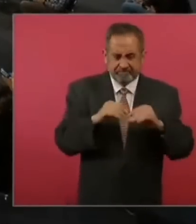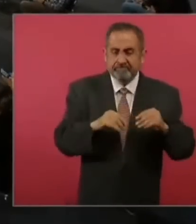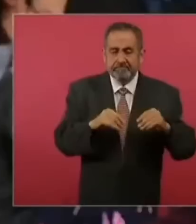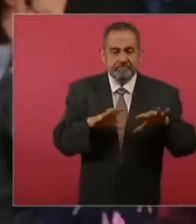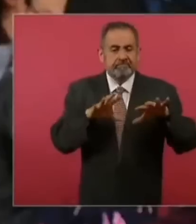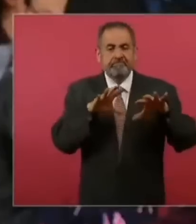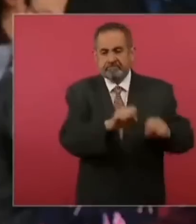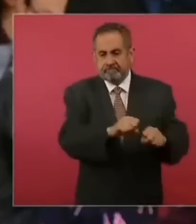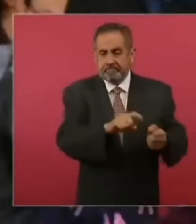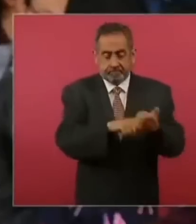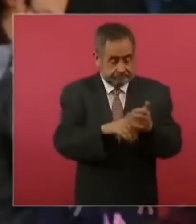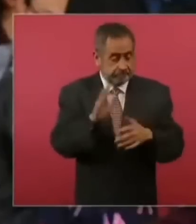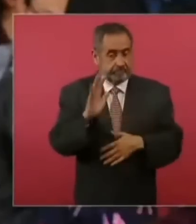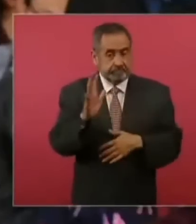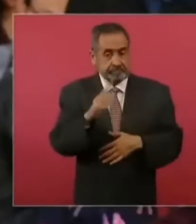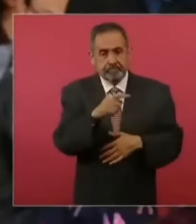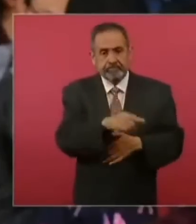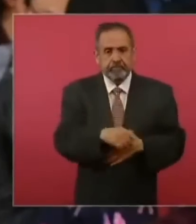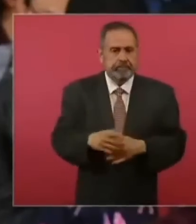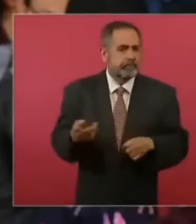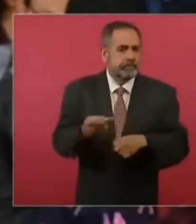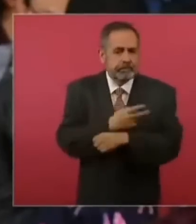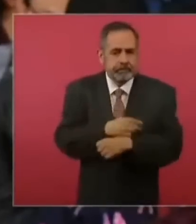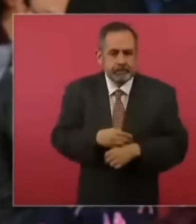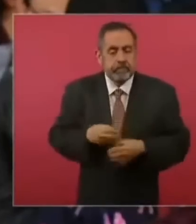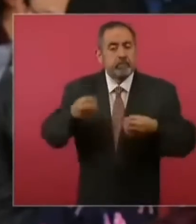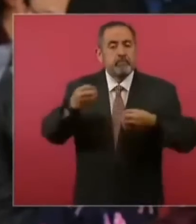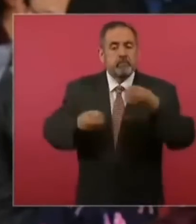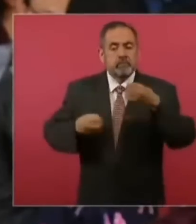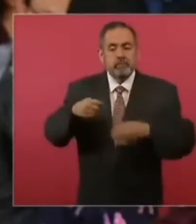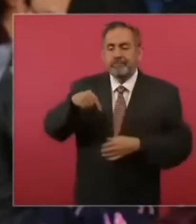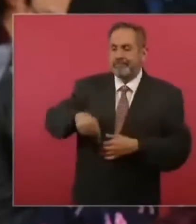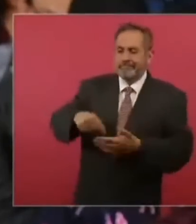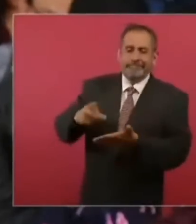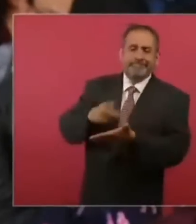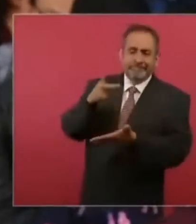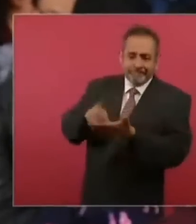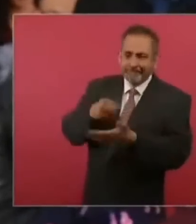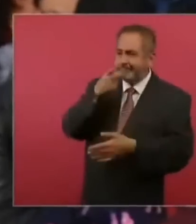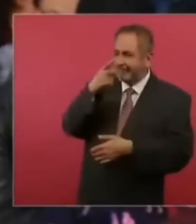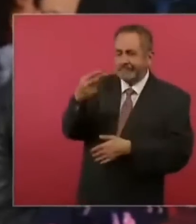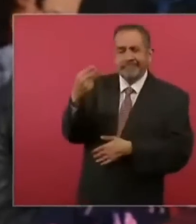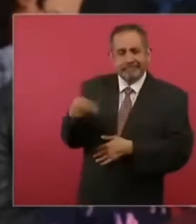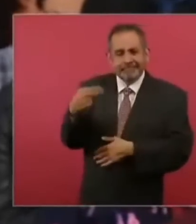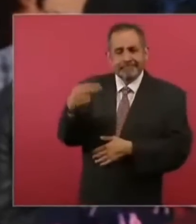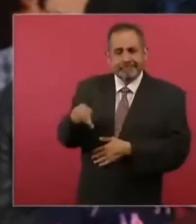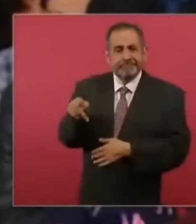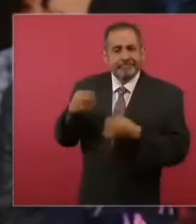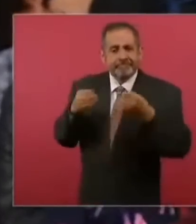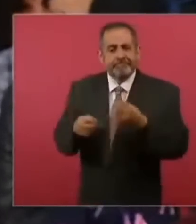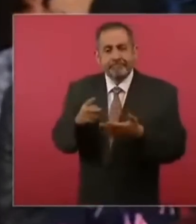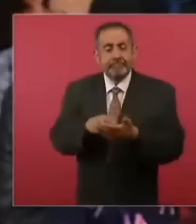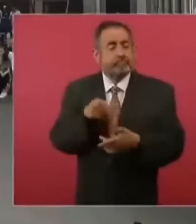material del caso. Pero resulta que un juez que ya ha sido aquí señalado en varias ocasiones es el juez